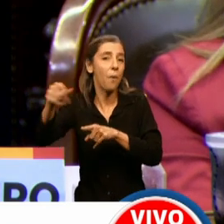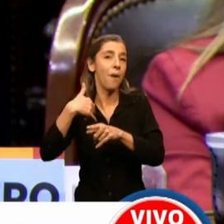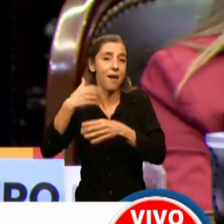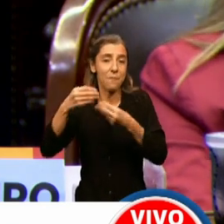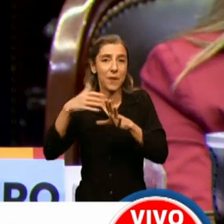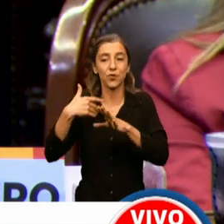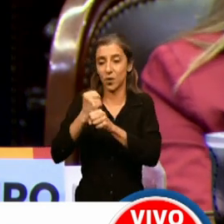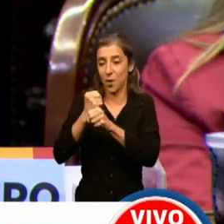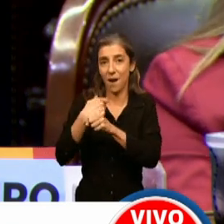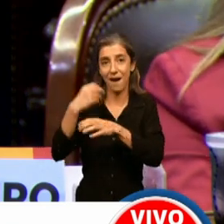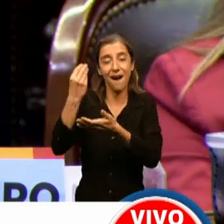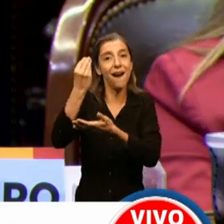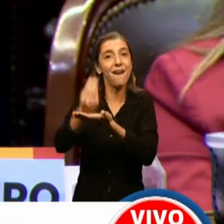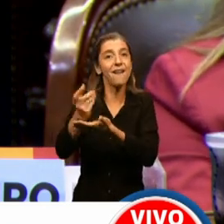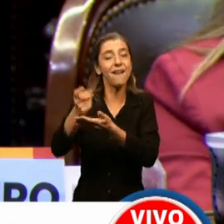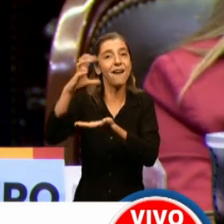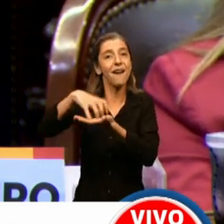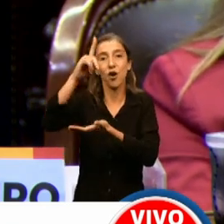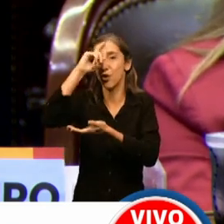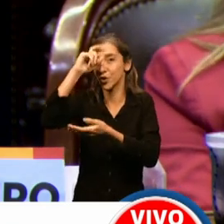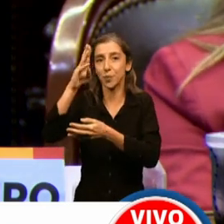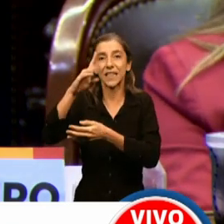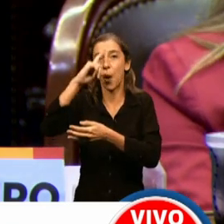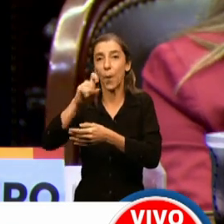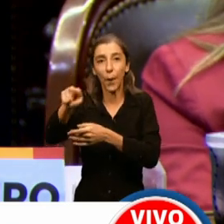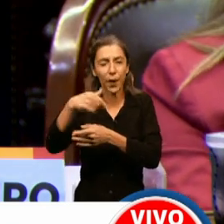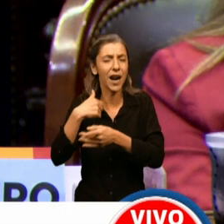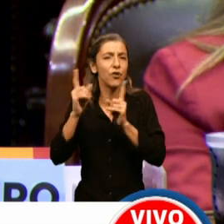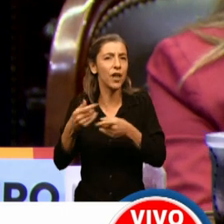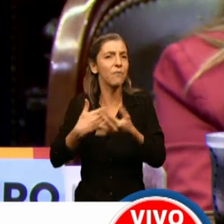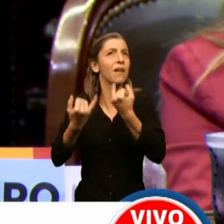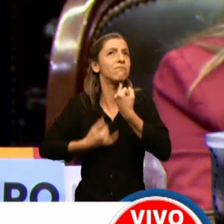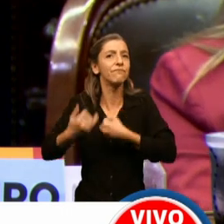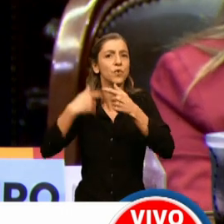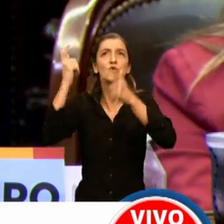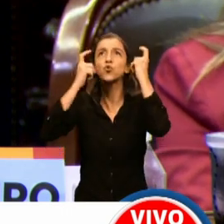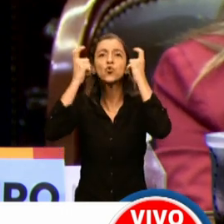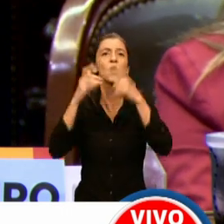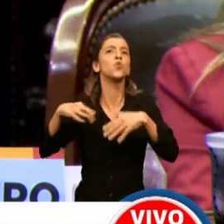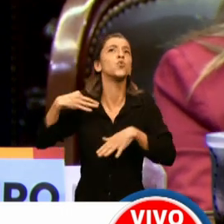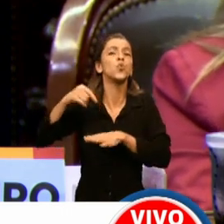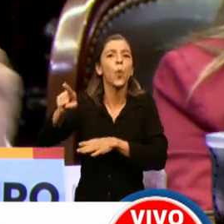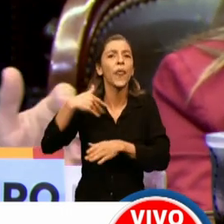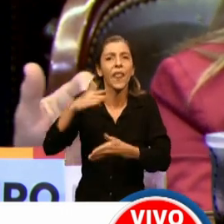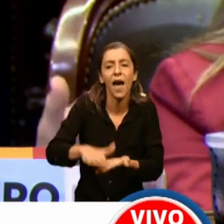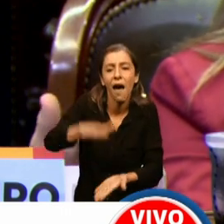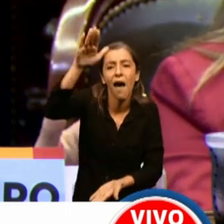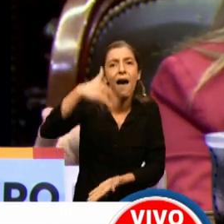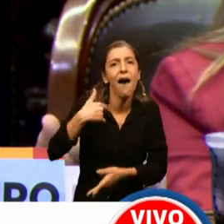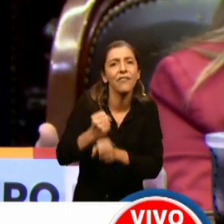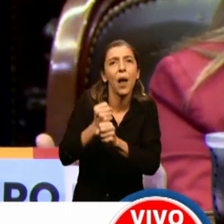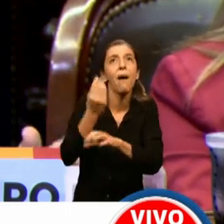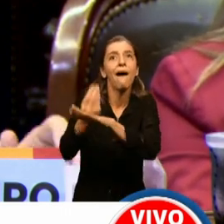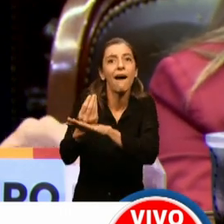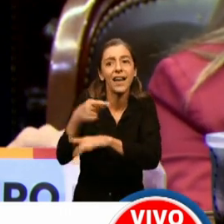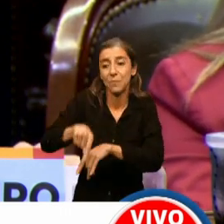en el hospital belgrano y que nos decía que era el sueño de su vida también desde desde chiquita a trabajar en un lugar y que esta era la primera vez